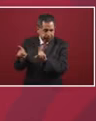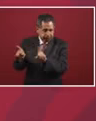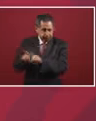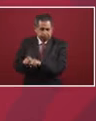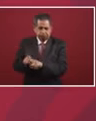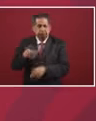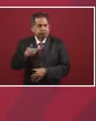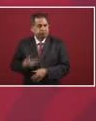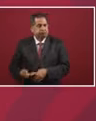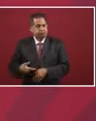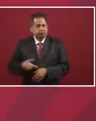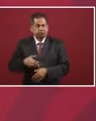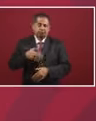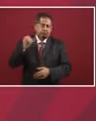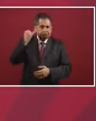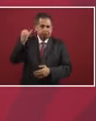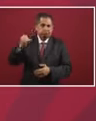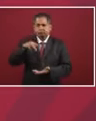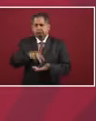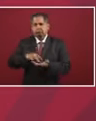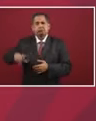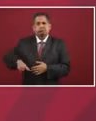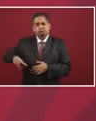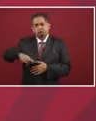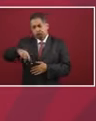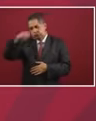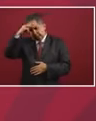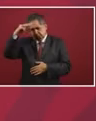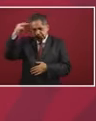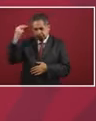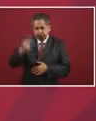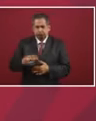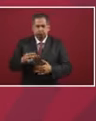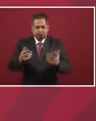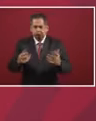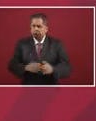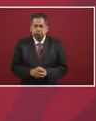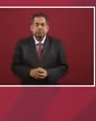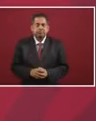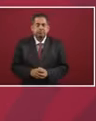postura del gobierno de México.